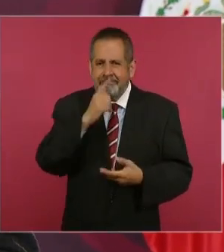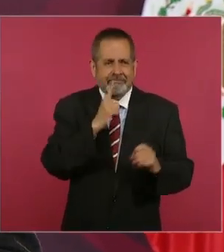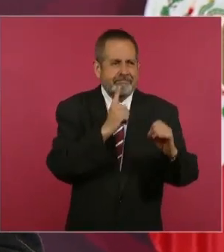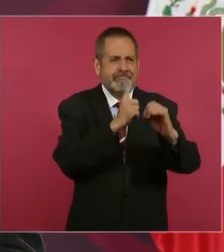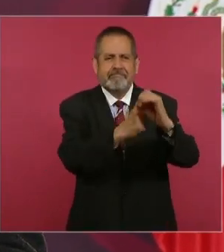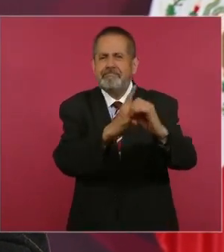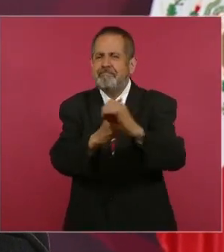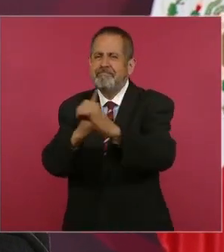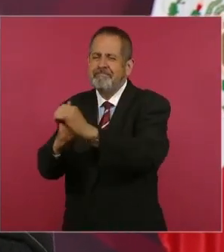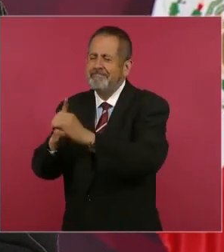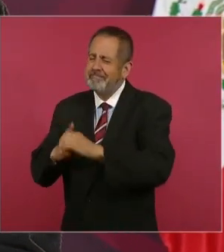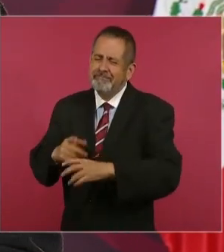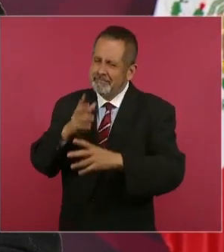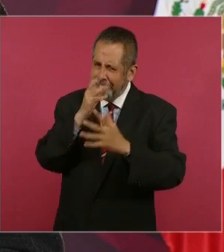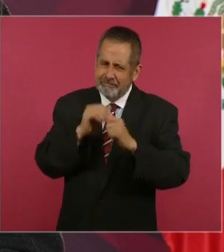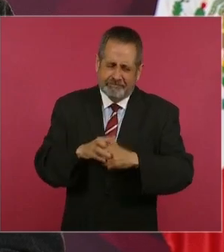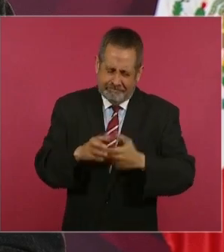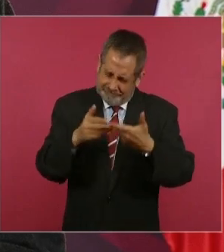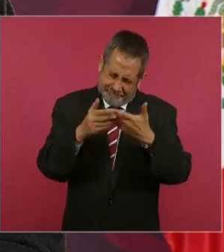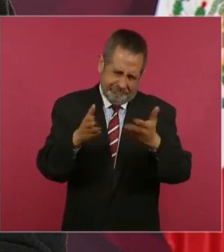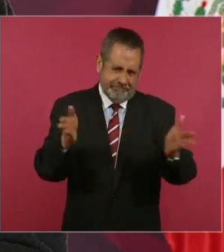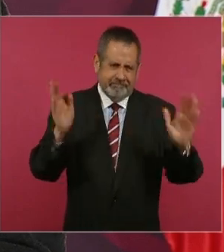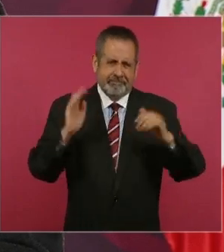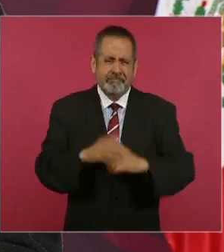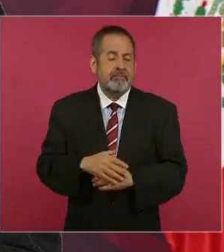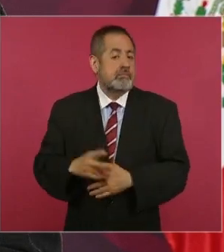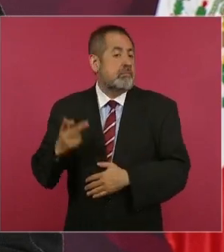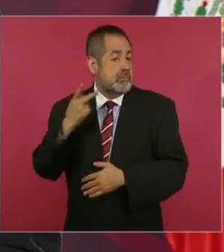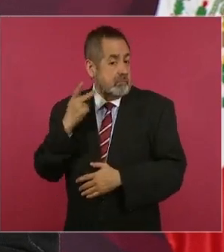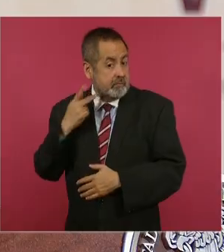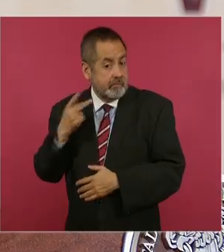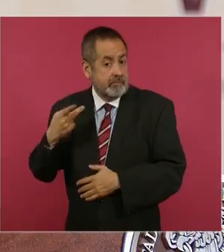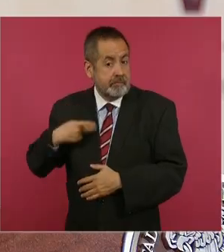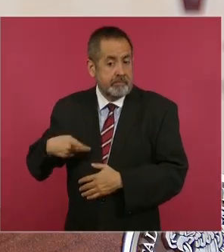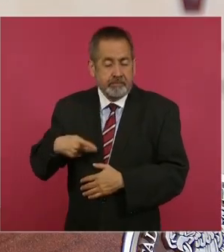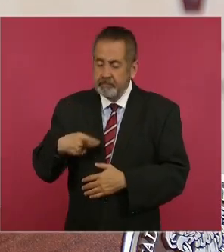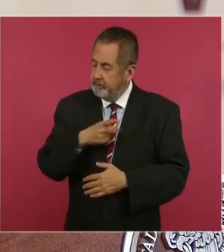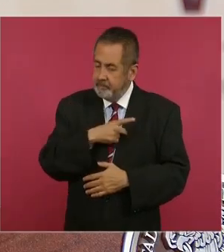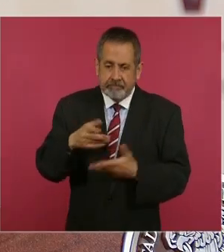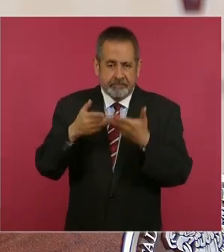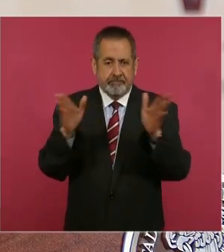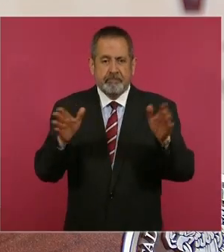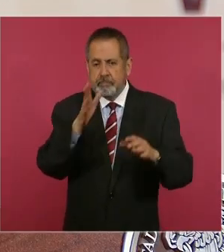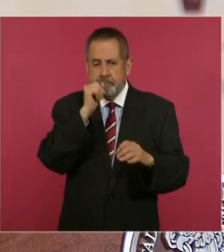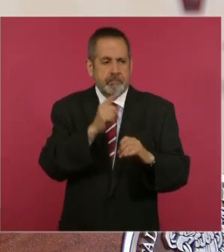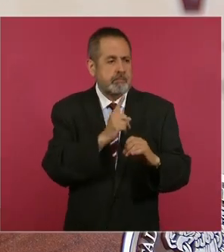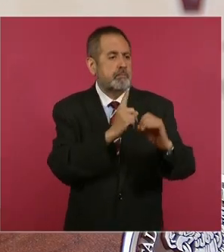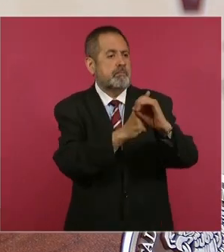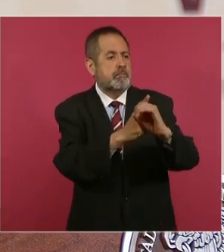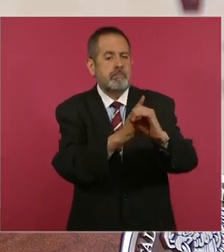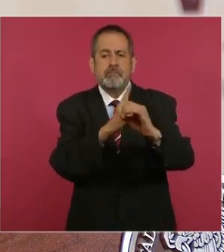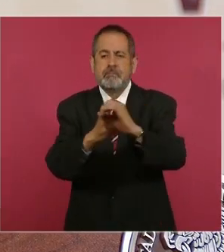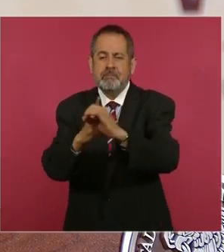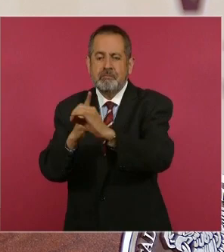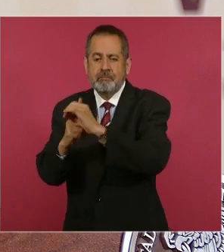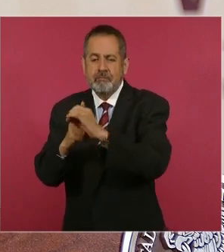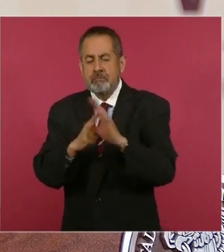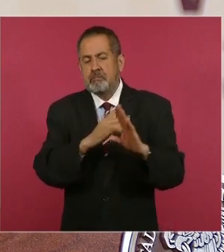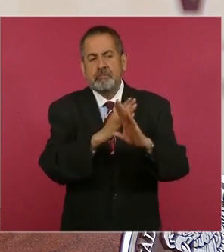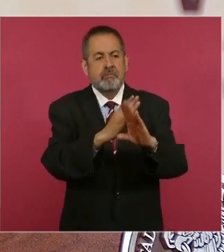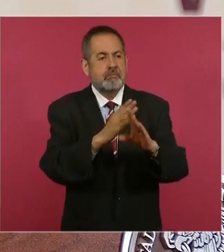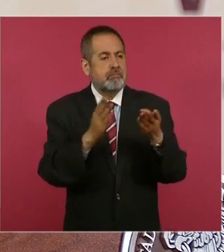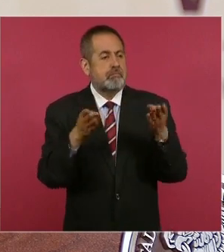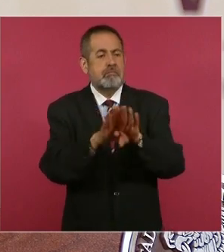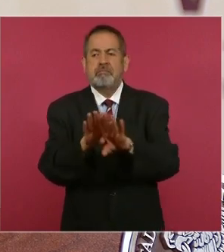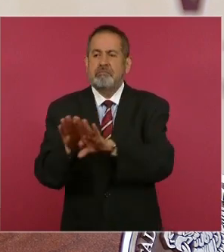a nadie este tenemos el político sí eh tiene que